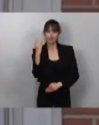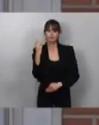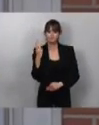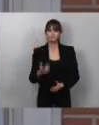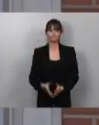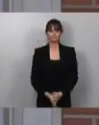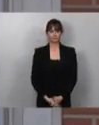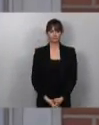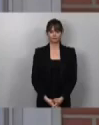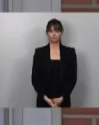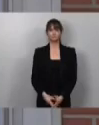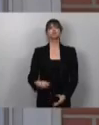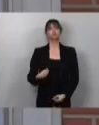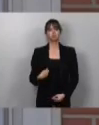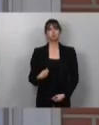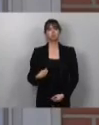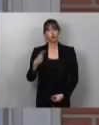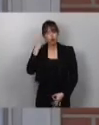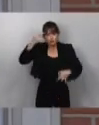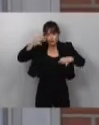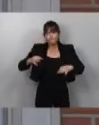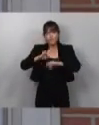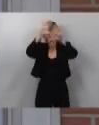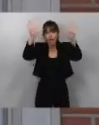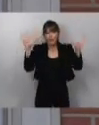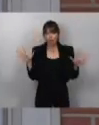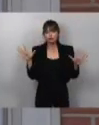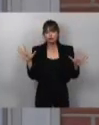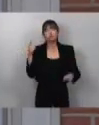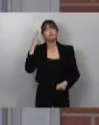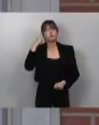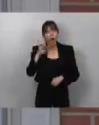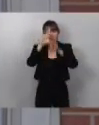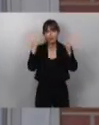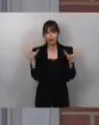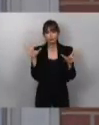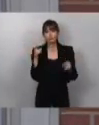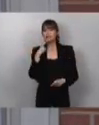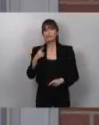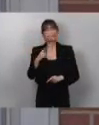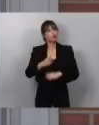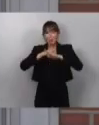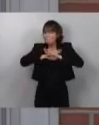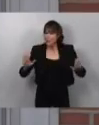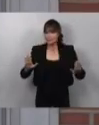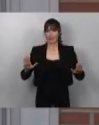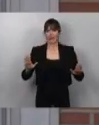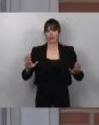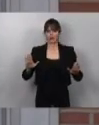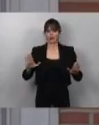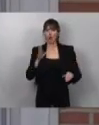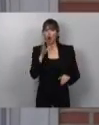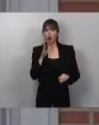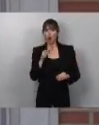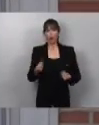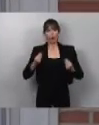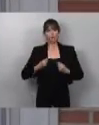esta nueva era que estamos viviendo de descalificaciones y de acusaciones de tipo personal pues eh No es lo